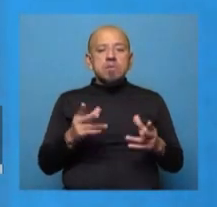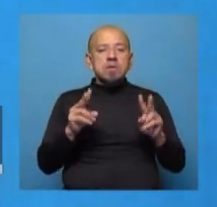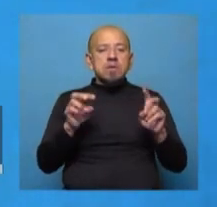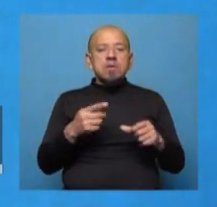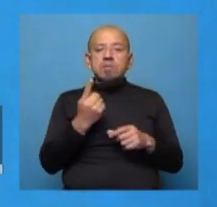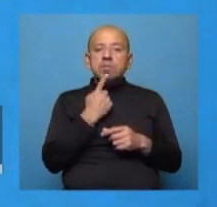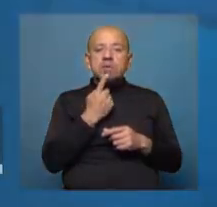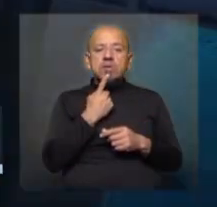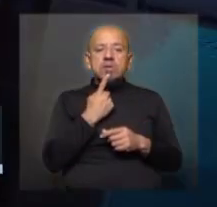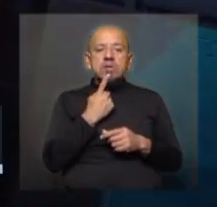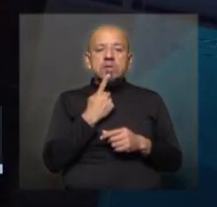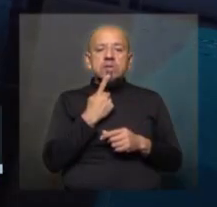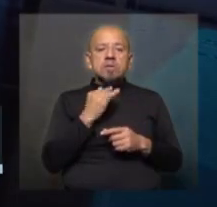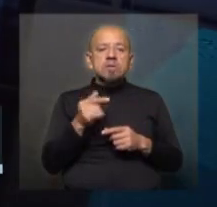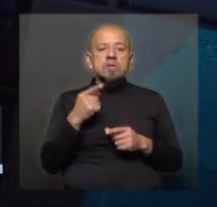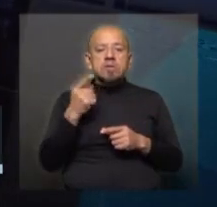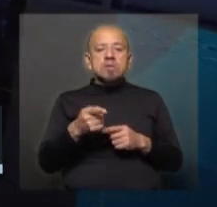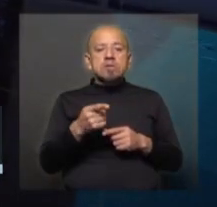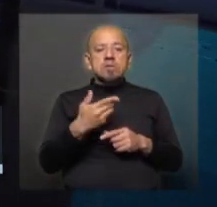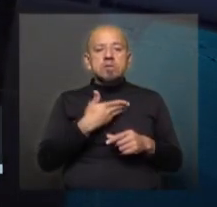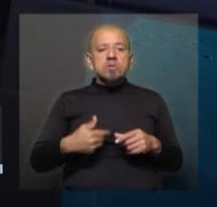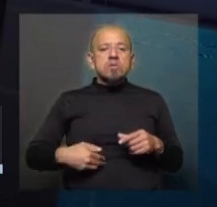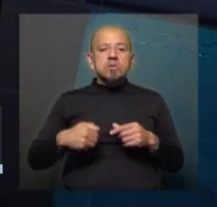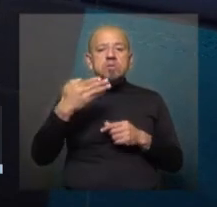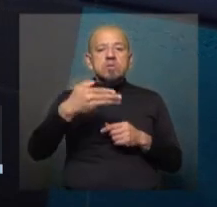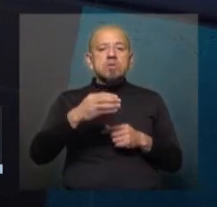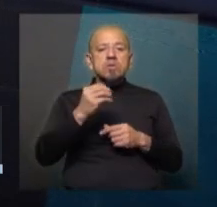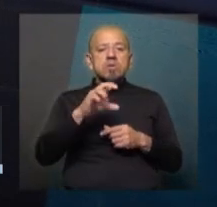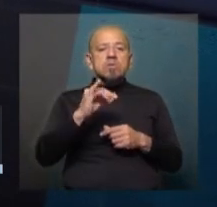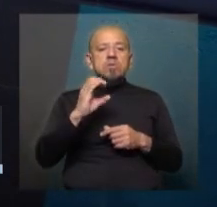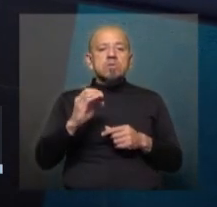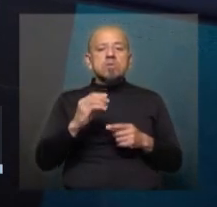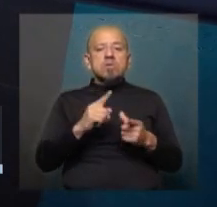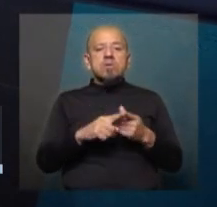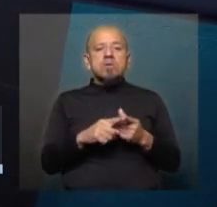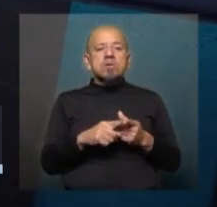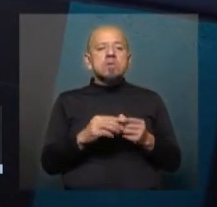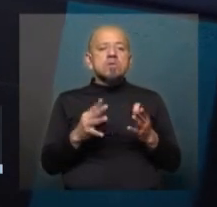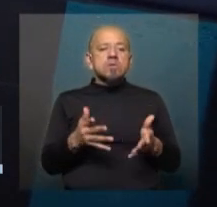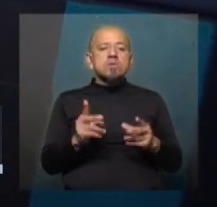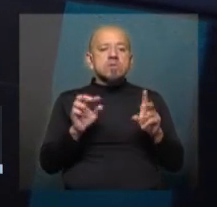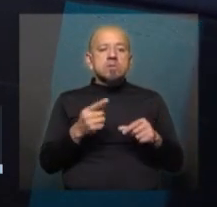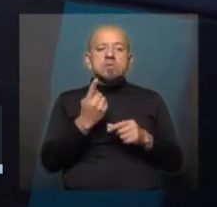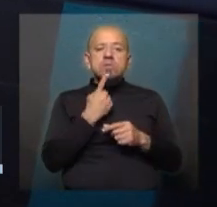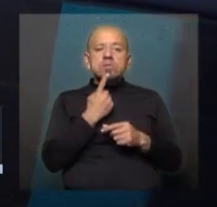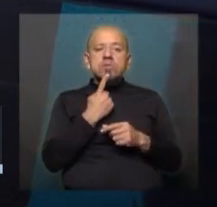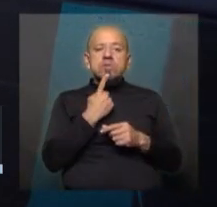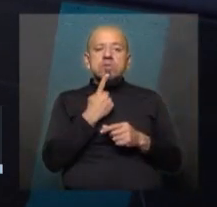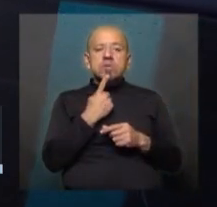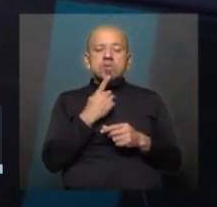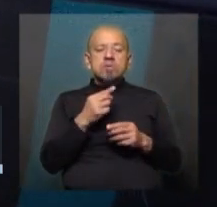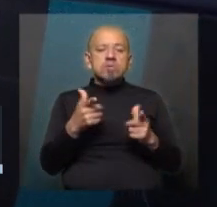políticas por razones políticas contra el gobierno de borich No lo sé políticas digamos no no encuentro otra